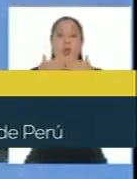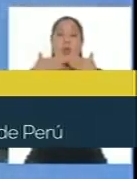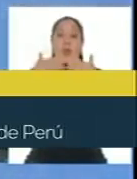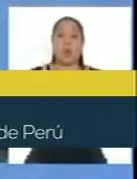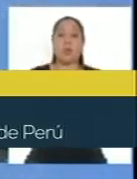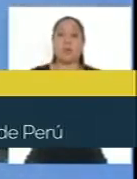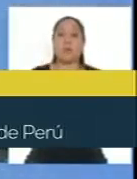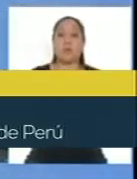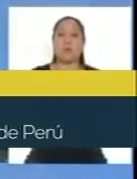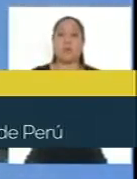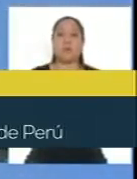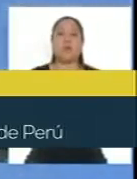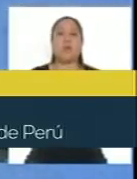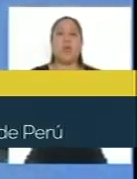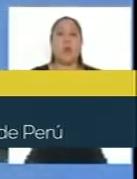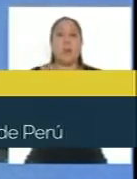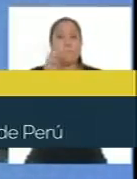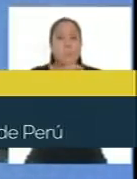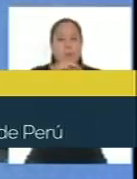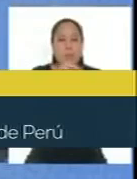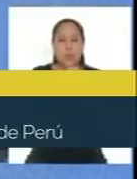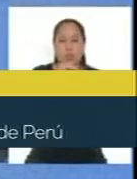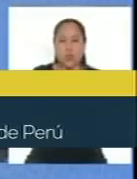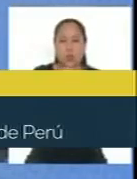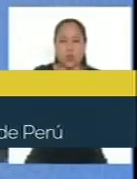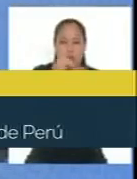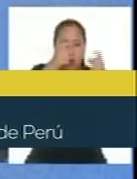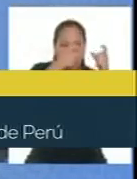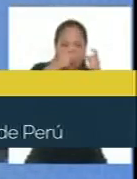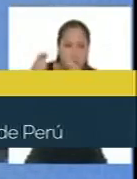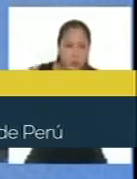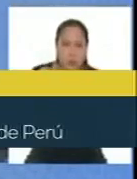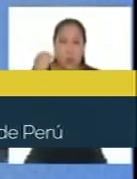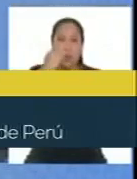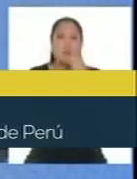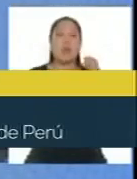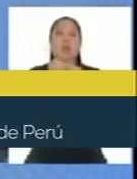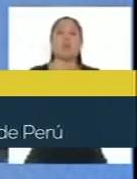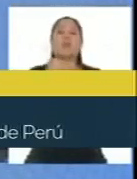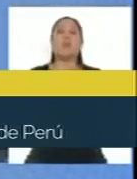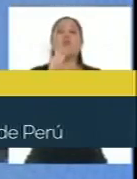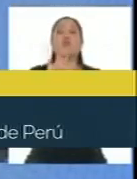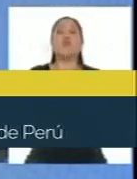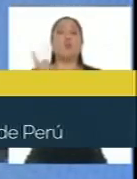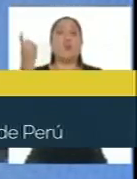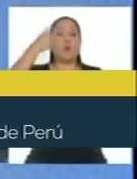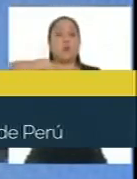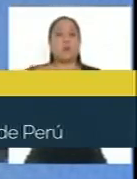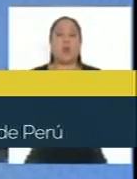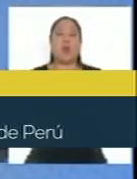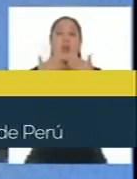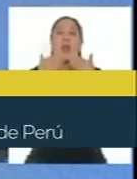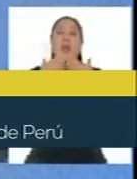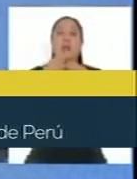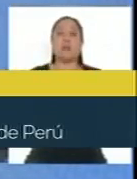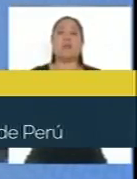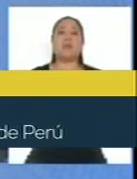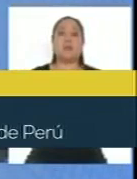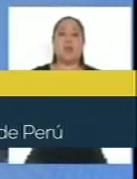Gracias a las misiones de observación internacional por su presencia. Gracias a la